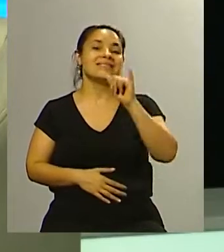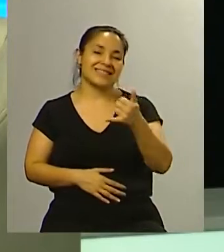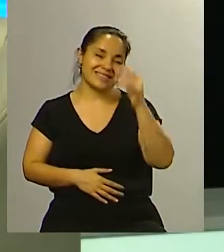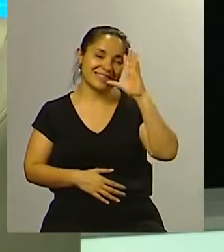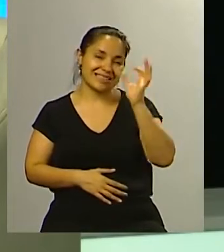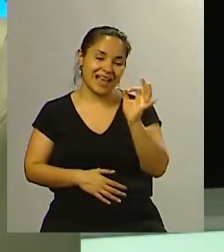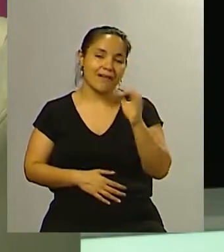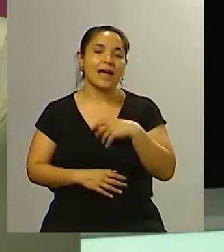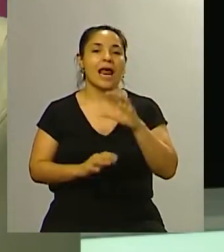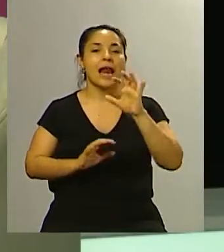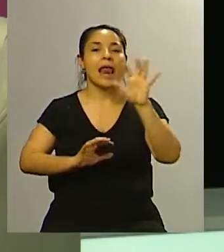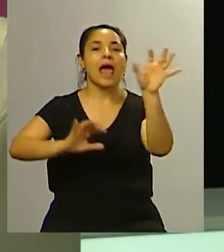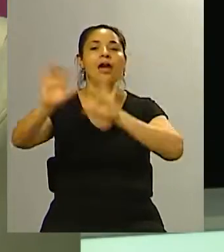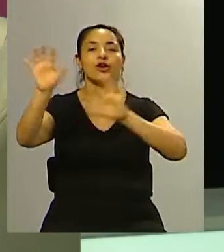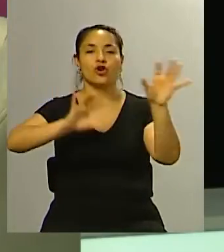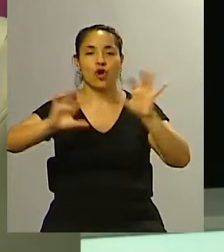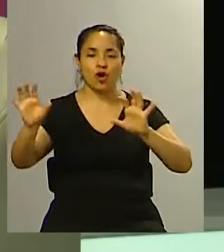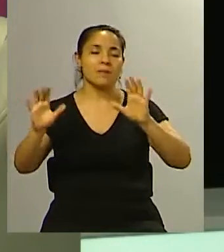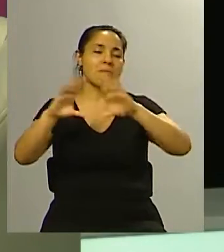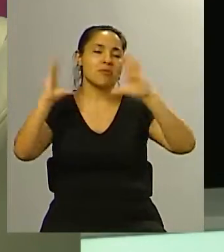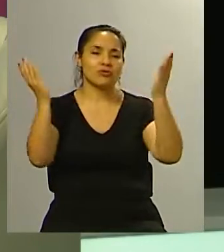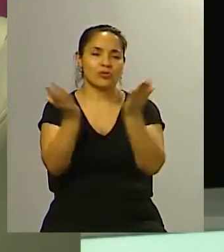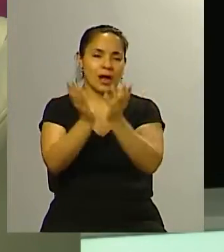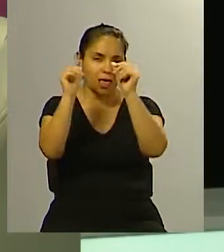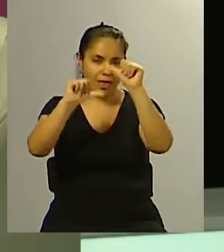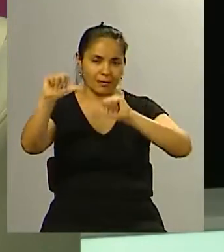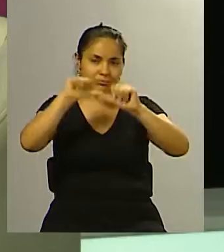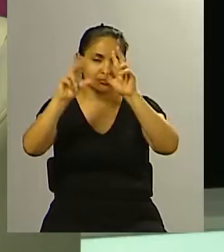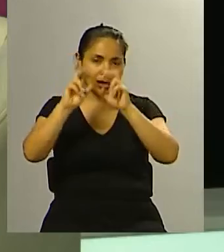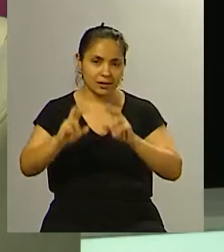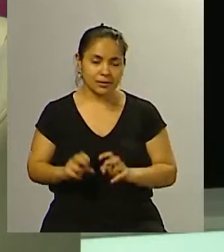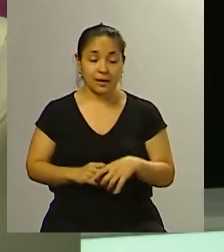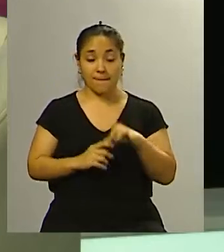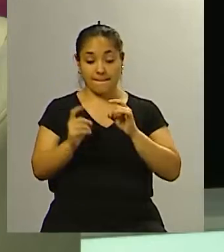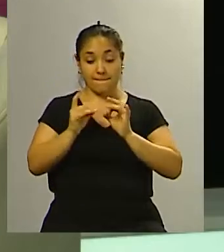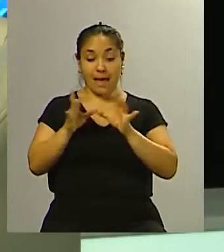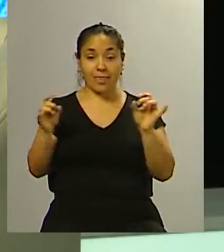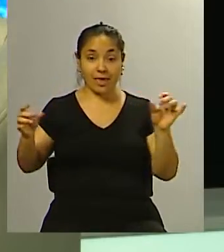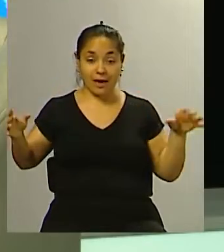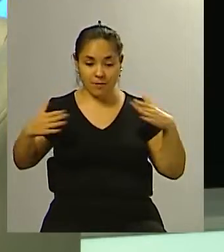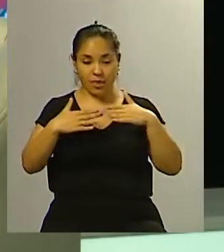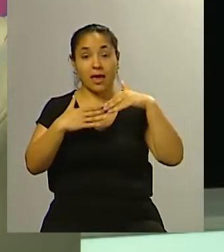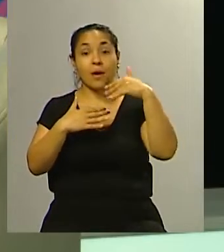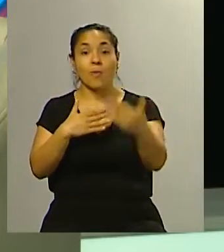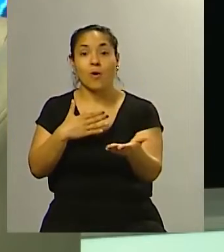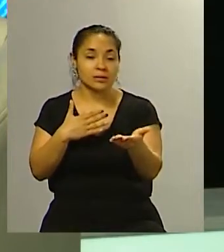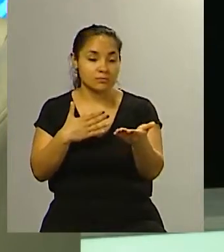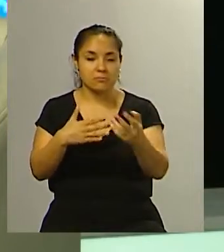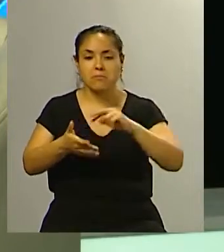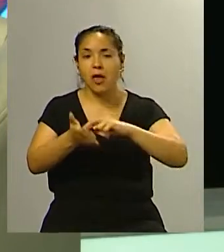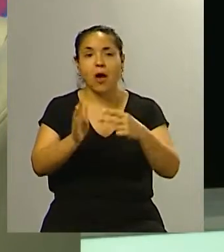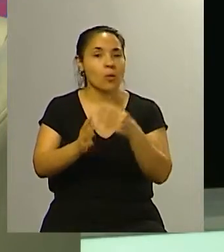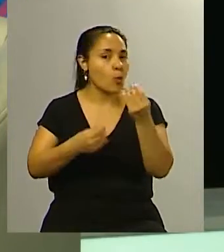nivel regional y mundial es que el saldo que dejó la pandemia ha sido estudiantes